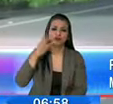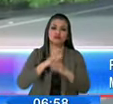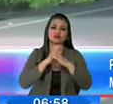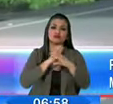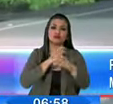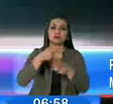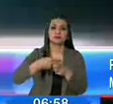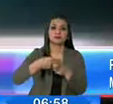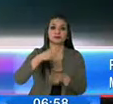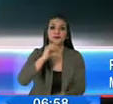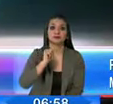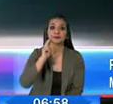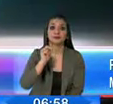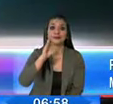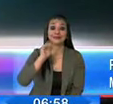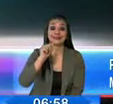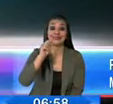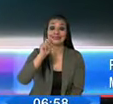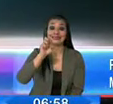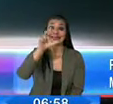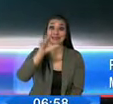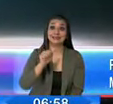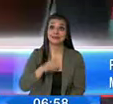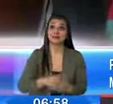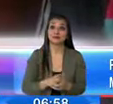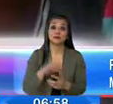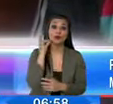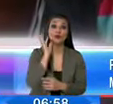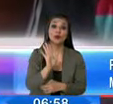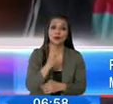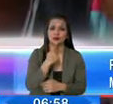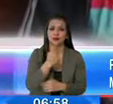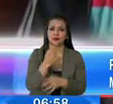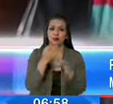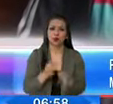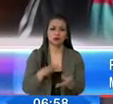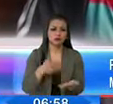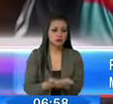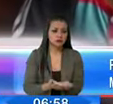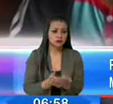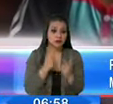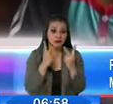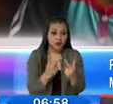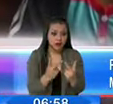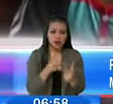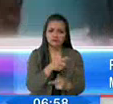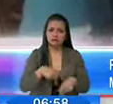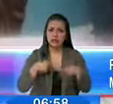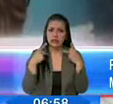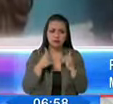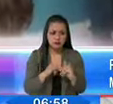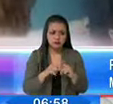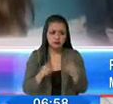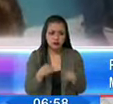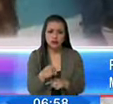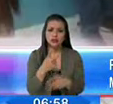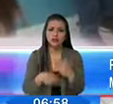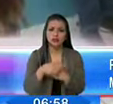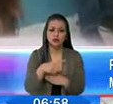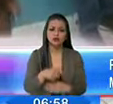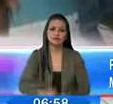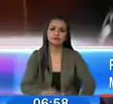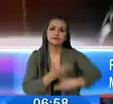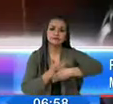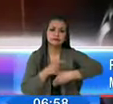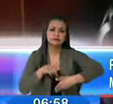del Oriente. La madre de Jonathan, Rosa Cuash, dice que cuando llegó a verles aún estaban vivos y su hijo murió en sus